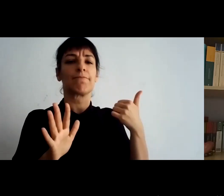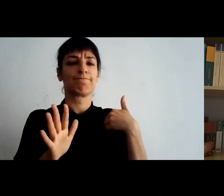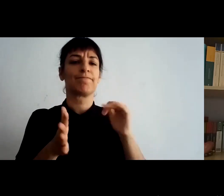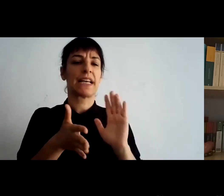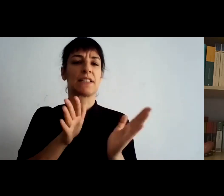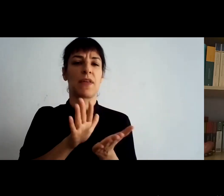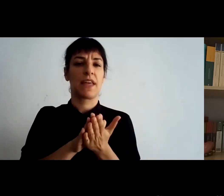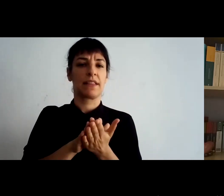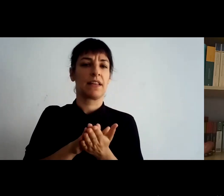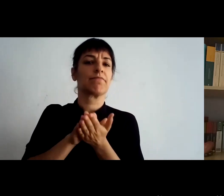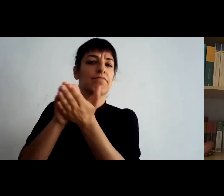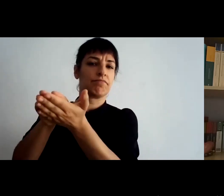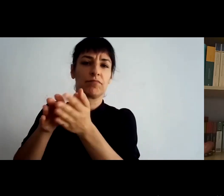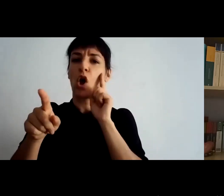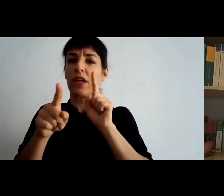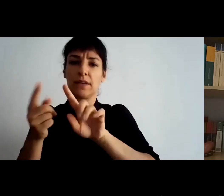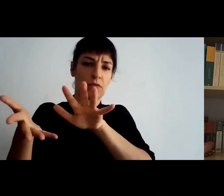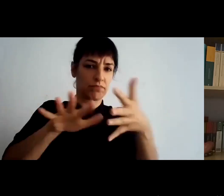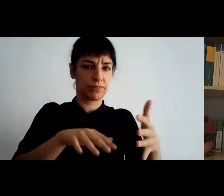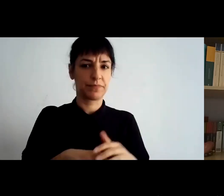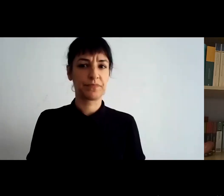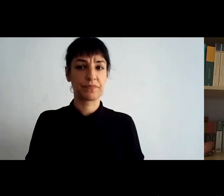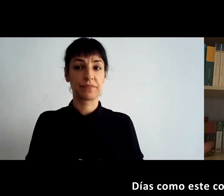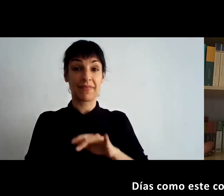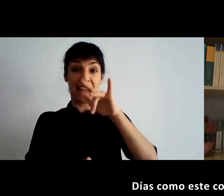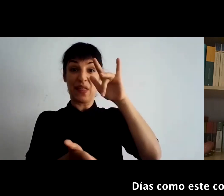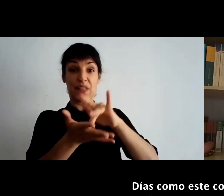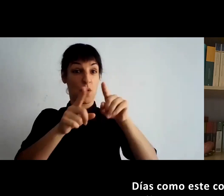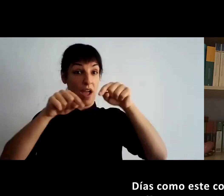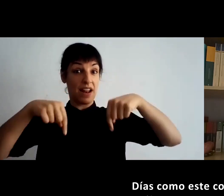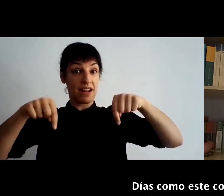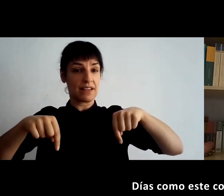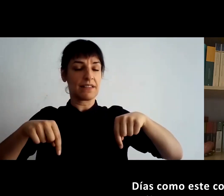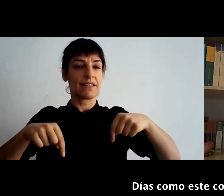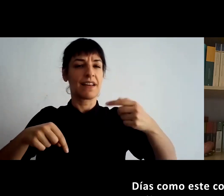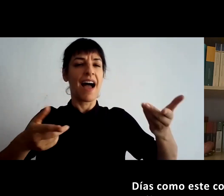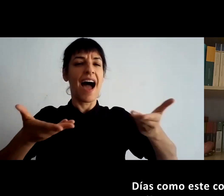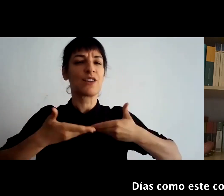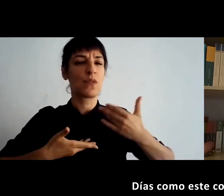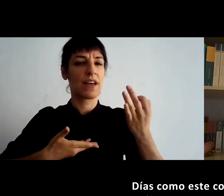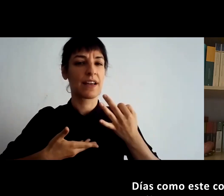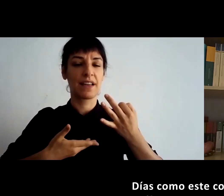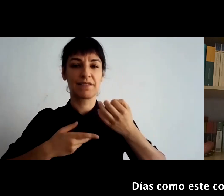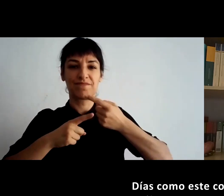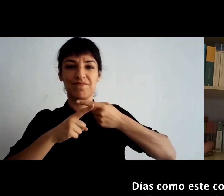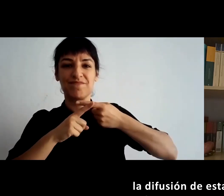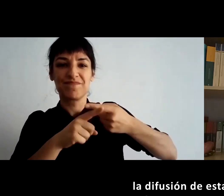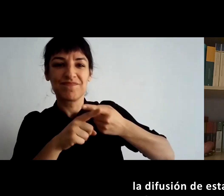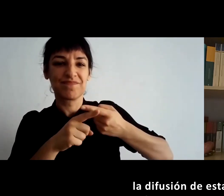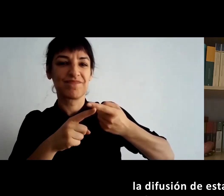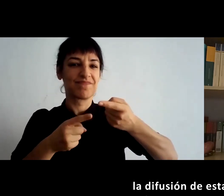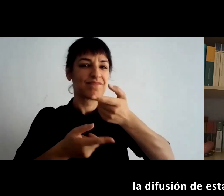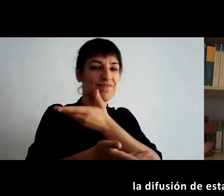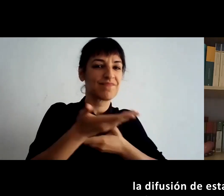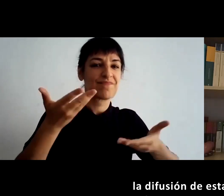expediente para llevarlo a cabo. Días como este contribuyen no solo a compartir y a promover la difusión